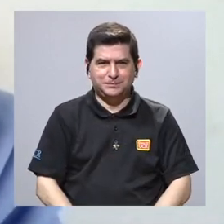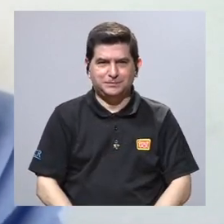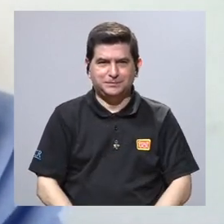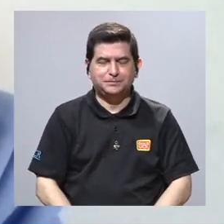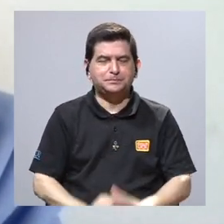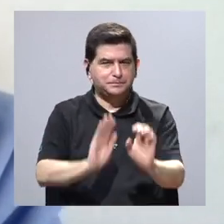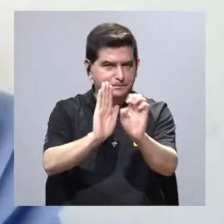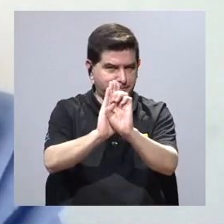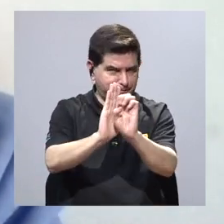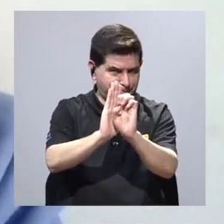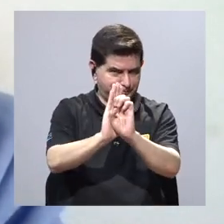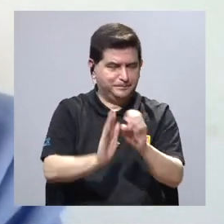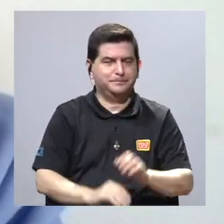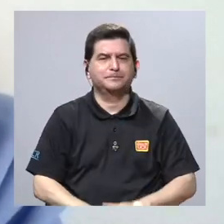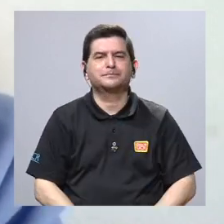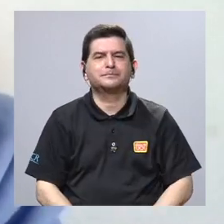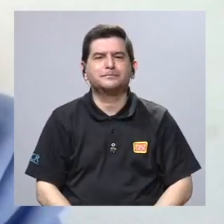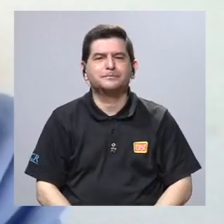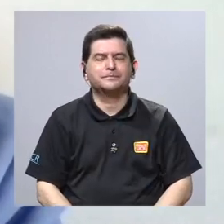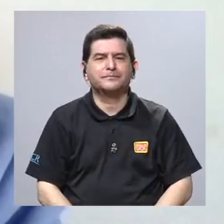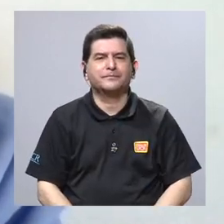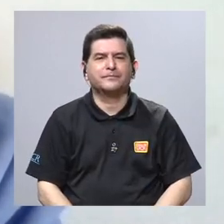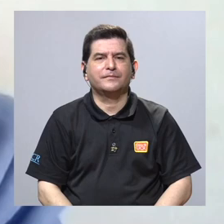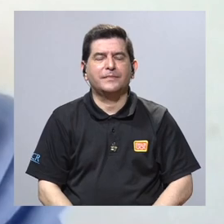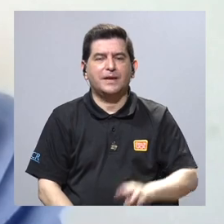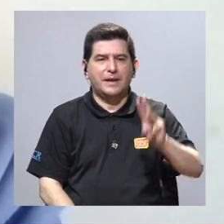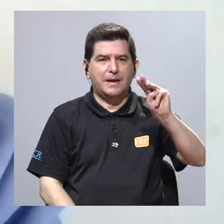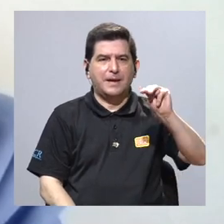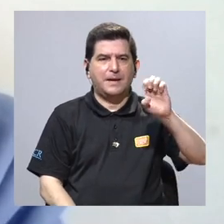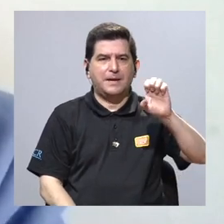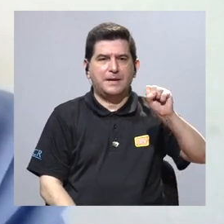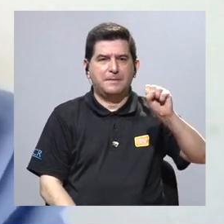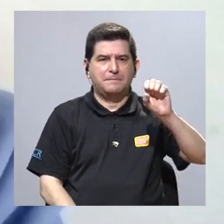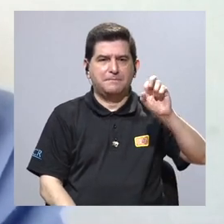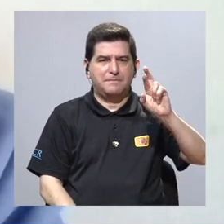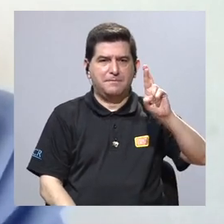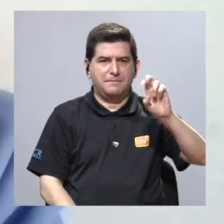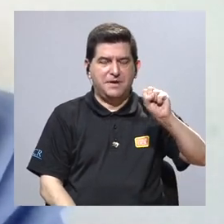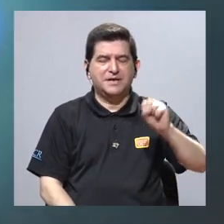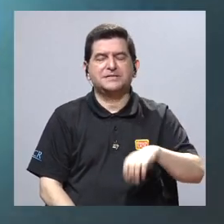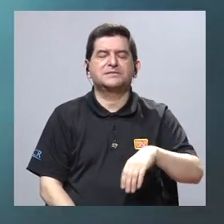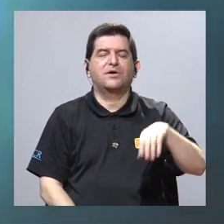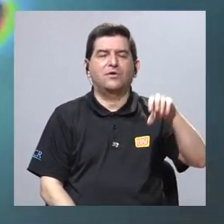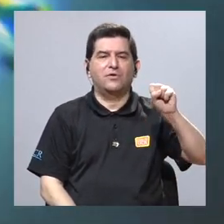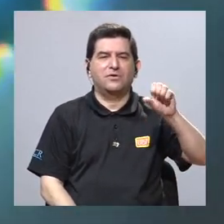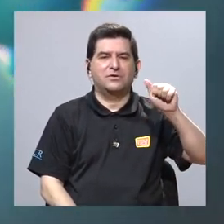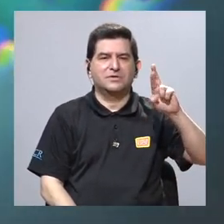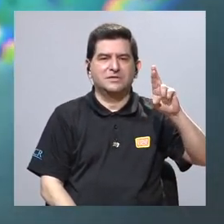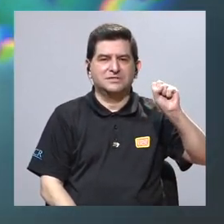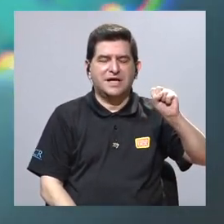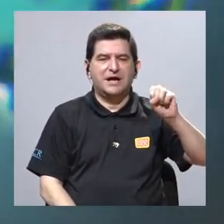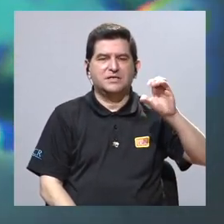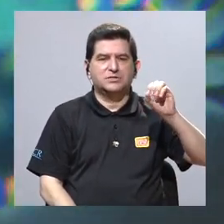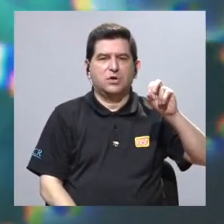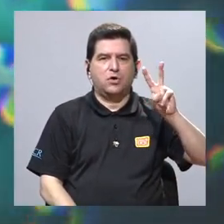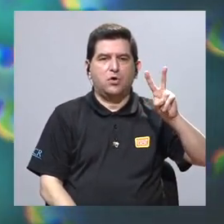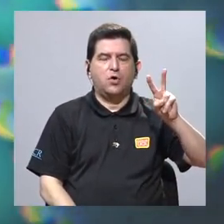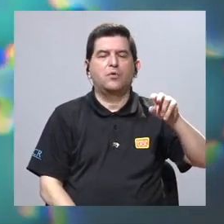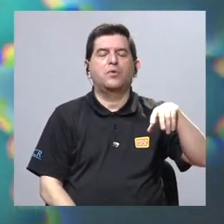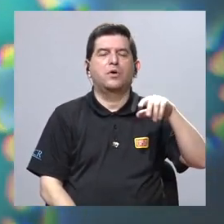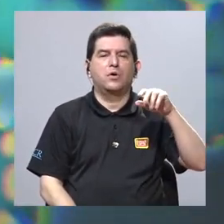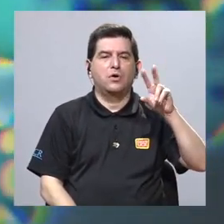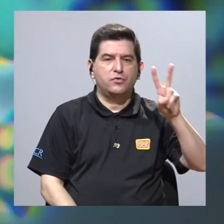por ejemplo, del MERS, del SARS-CoV-2, del SARS-CoV-1 o el